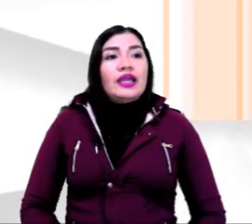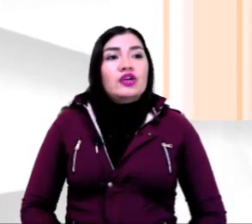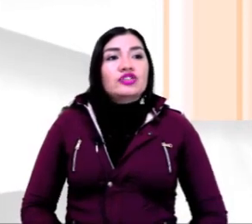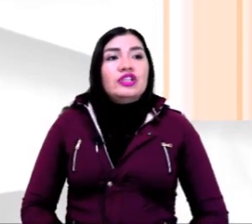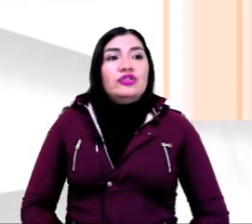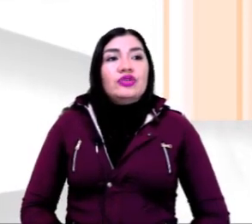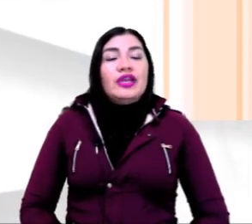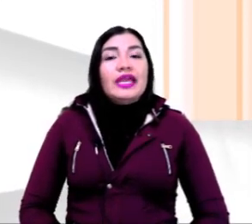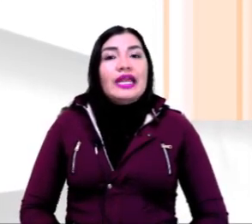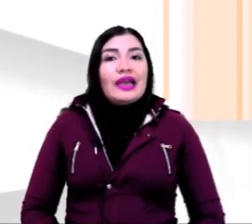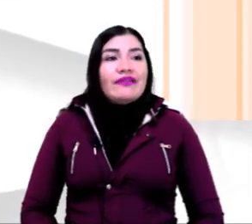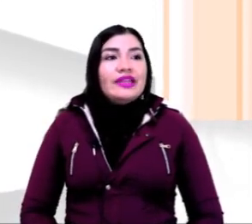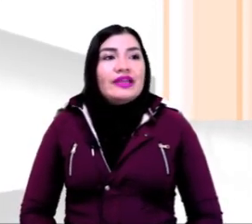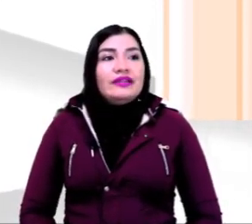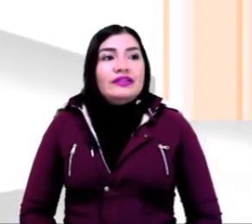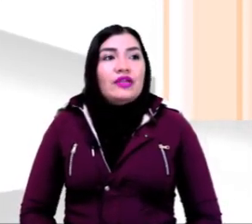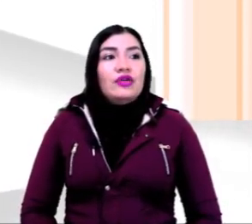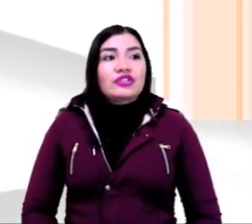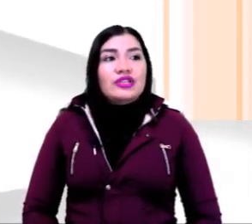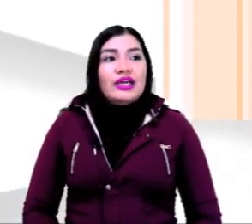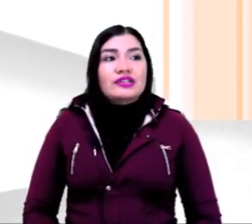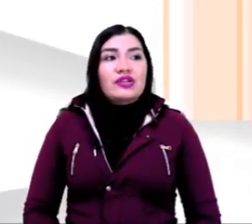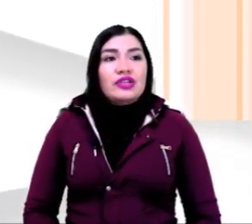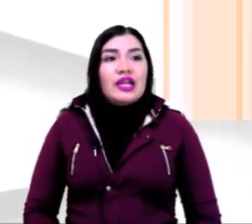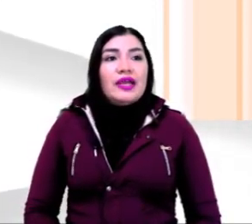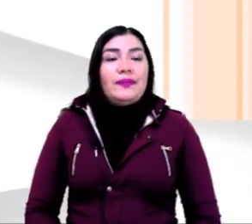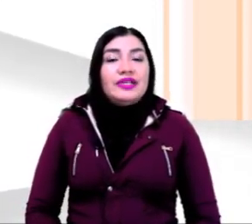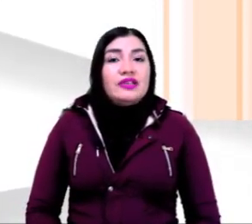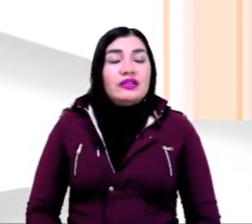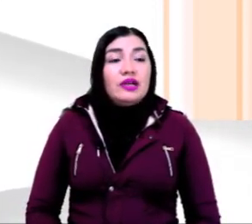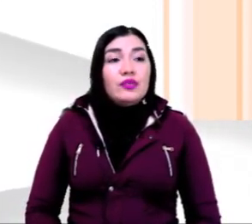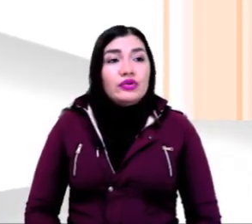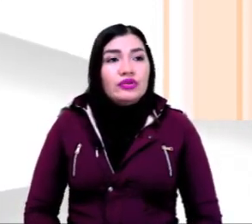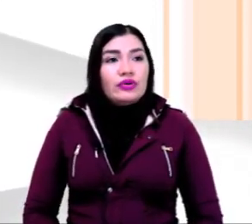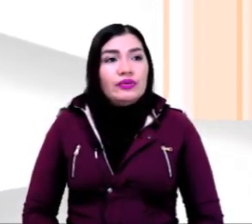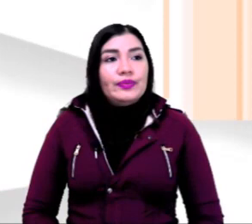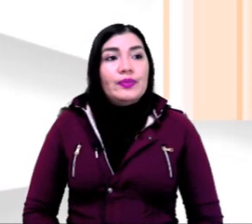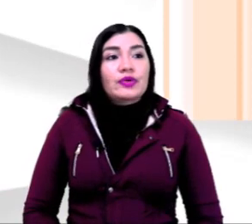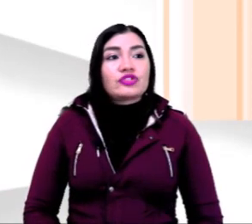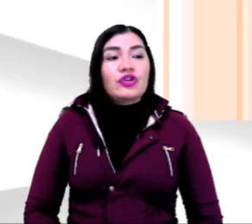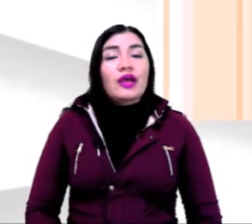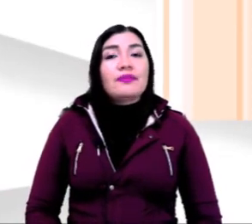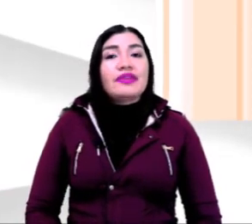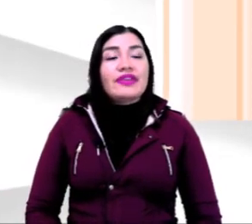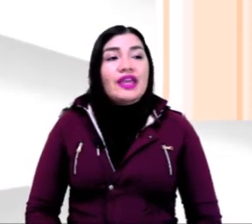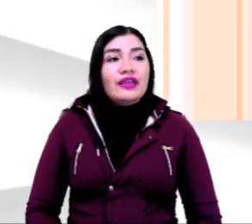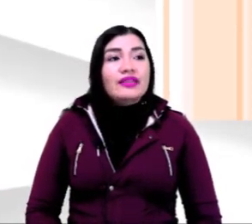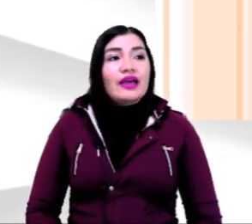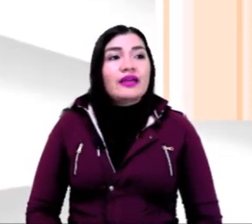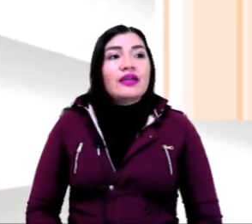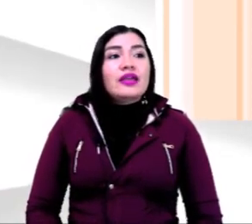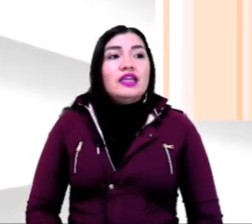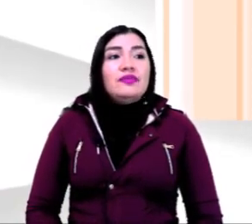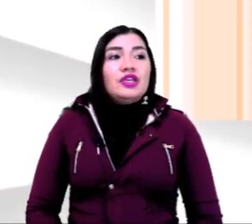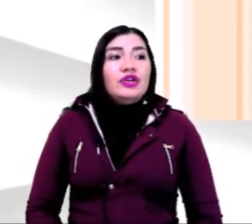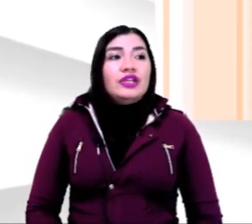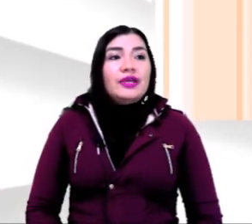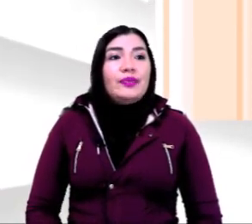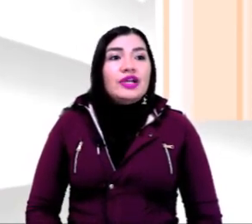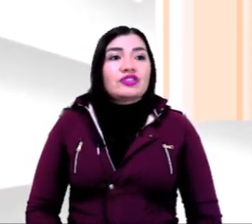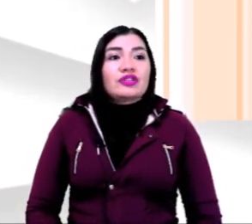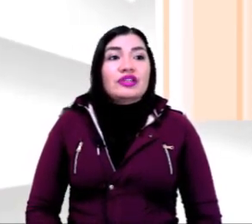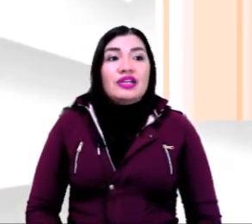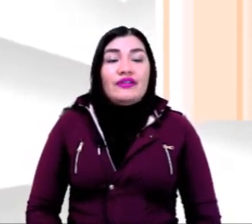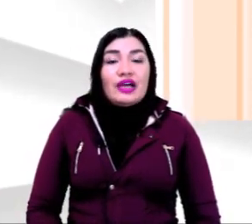que constituyen el hábitat de 2/3 de las especies del mundo. Proporcionan vivienda y millones